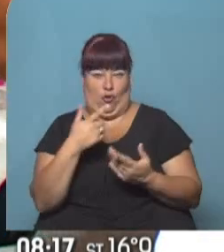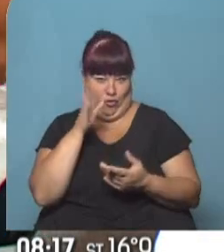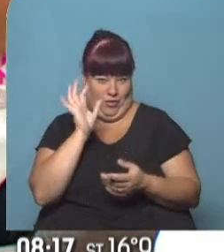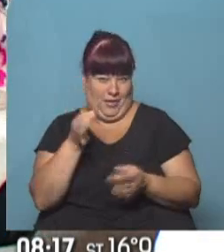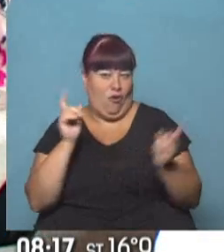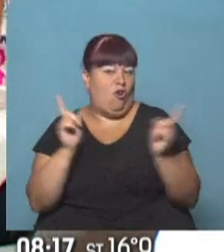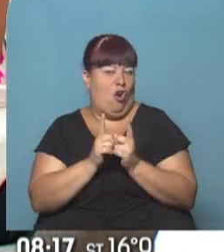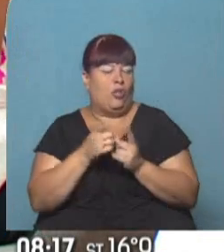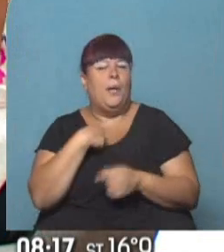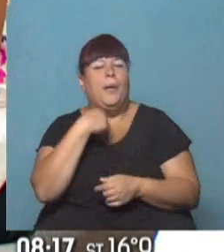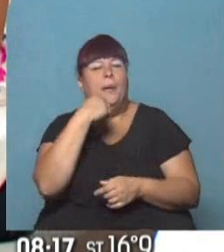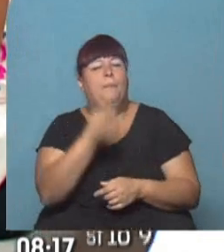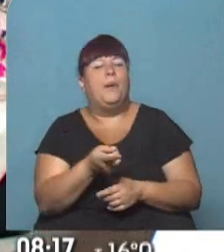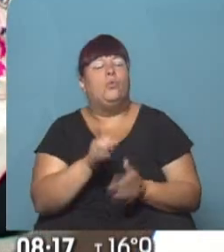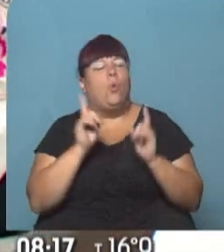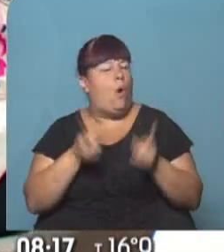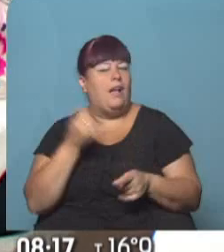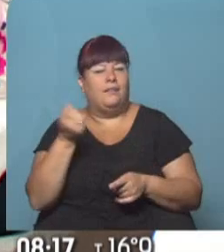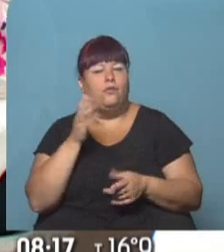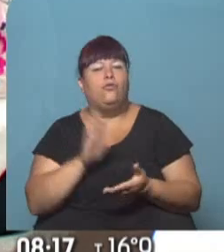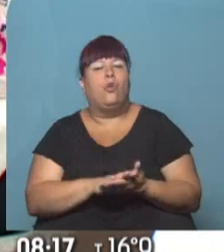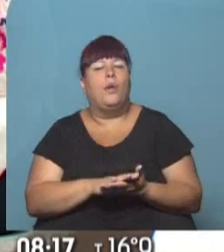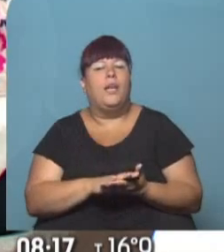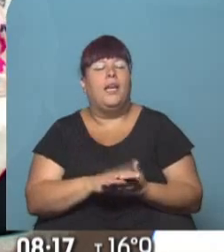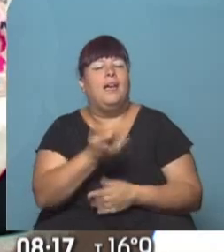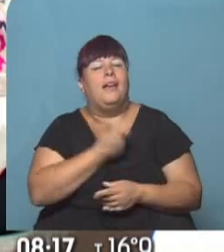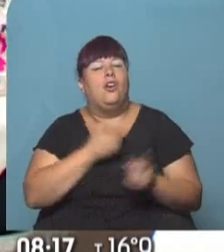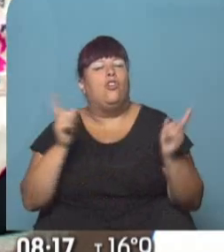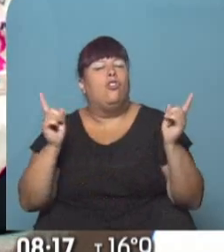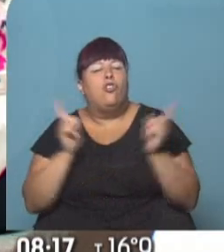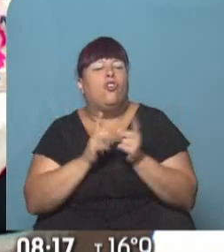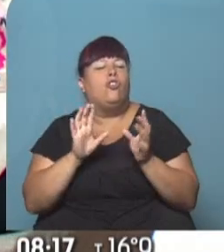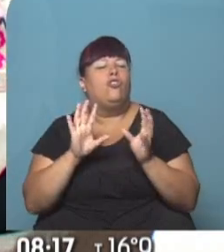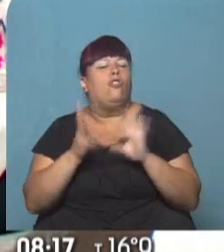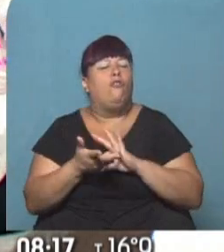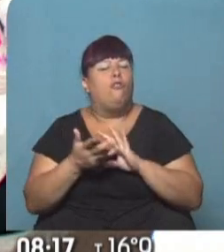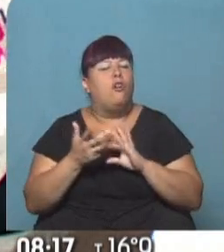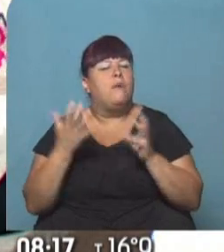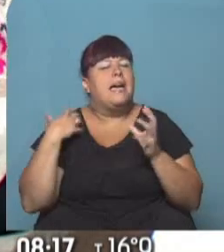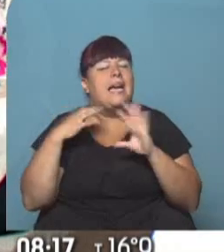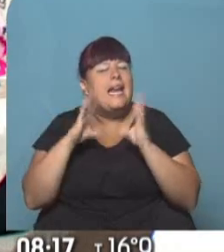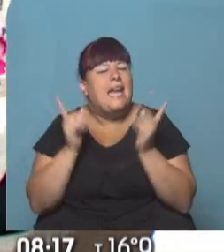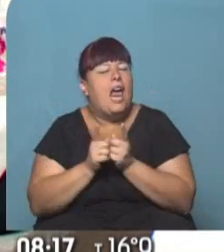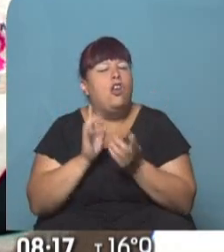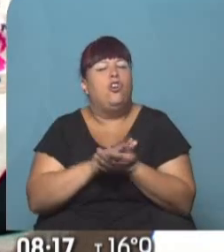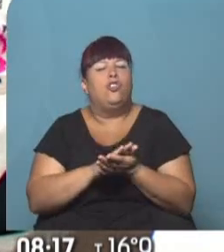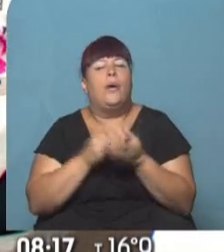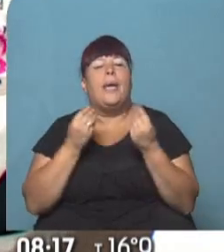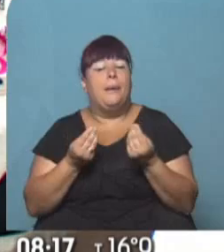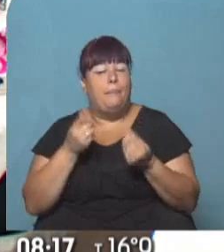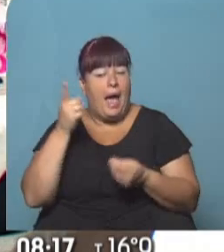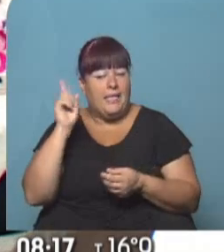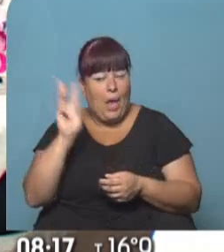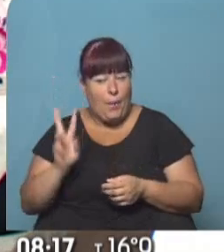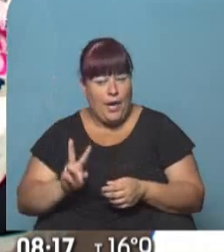de síntesis, no queríamos dejar de preguntarte que si nos podés brindar un panorama muy general, muy escueto sobre qué es lo que sucede